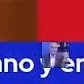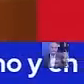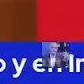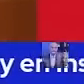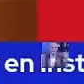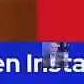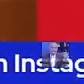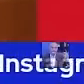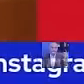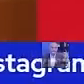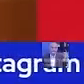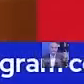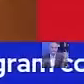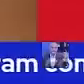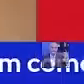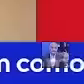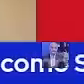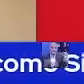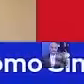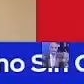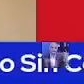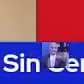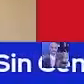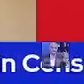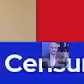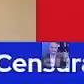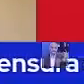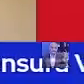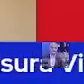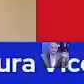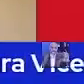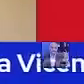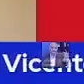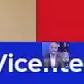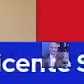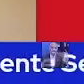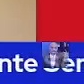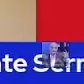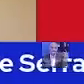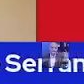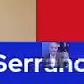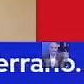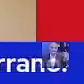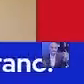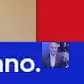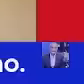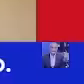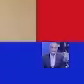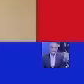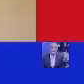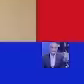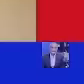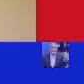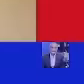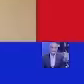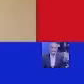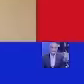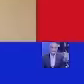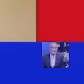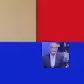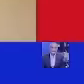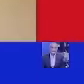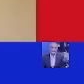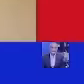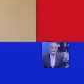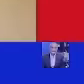el lunes. En la sesión pública, que duró poco más de media hora, se revisó una acción del Partido del Trabajo contra una reforma a la Ley